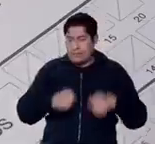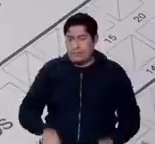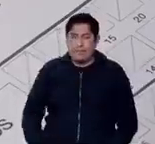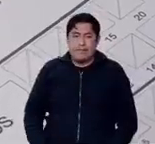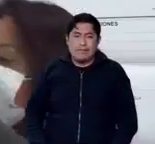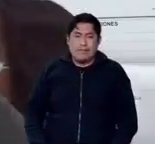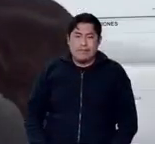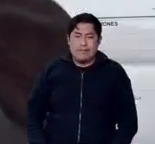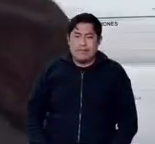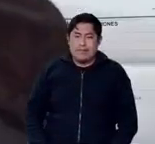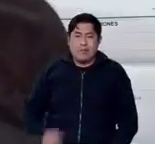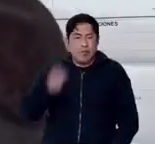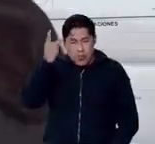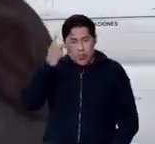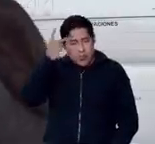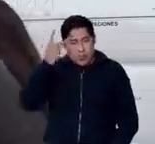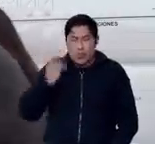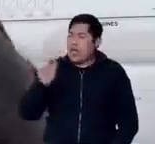gobernadora.